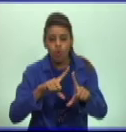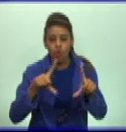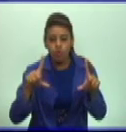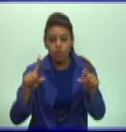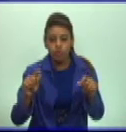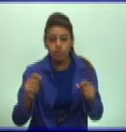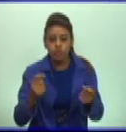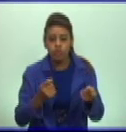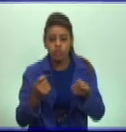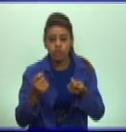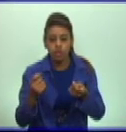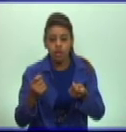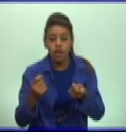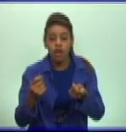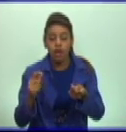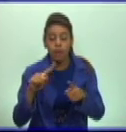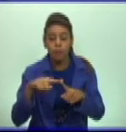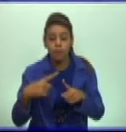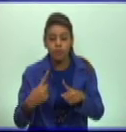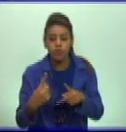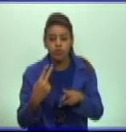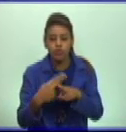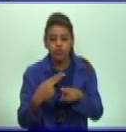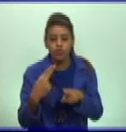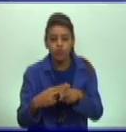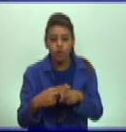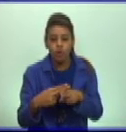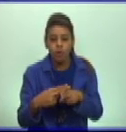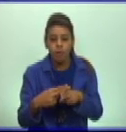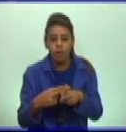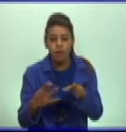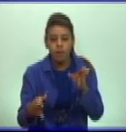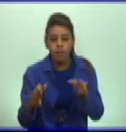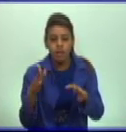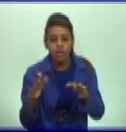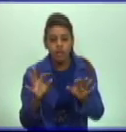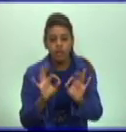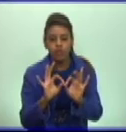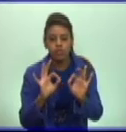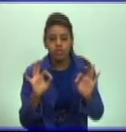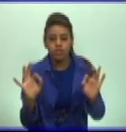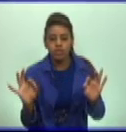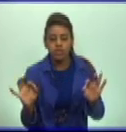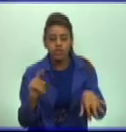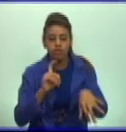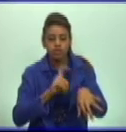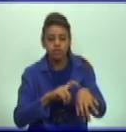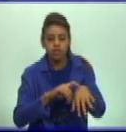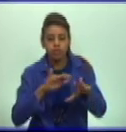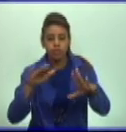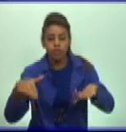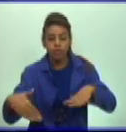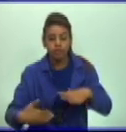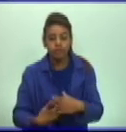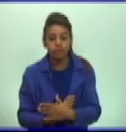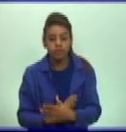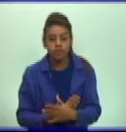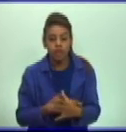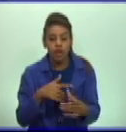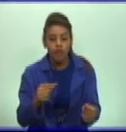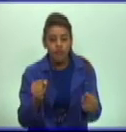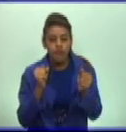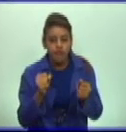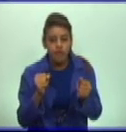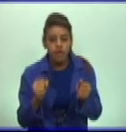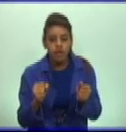periodo especial en tiempo de paz, la utilización de nuestros recursos con nuestros esfuerzos, con nuestra energía,